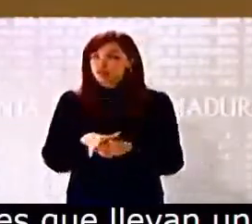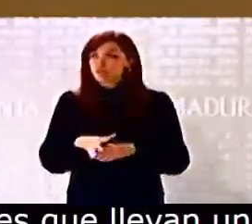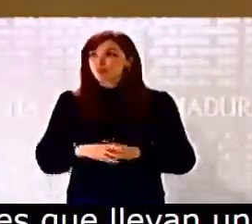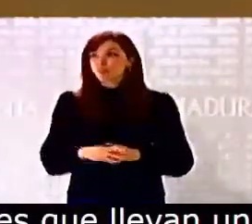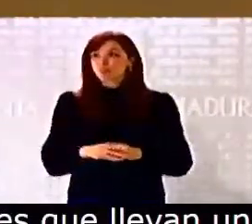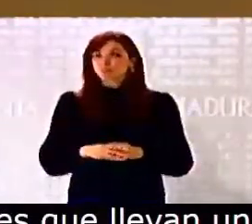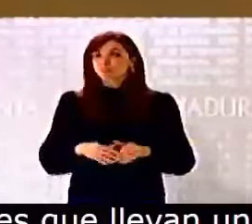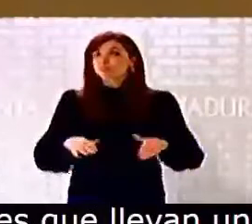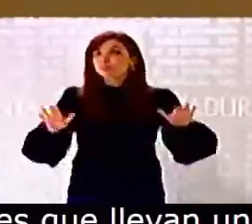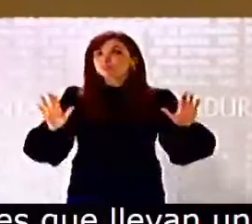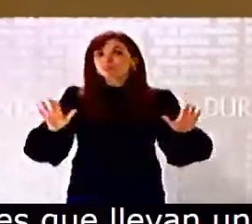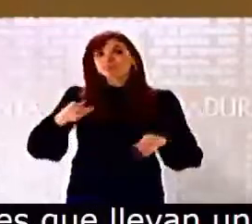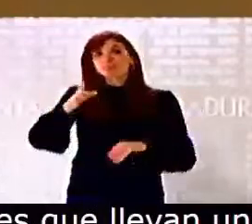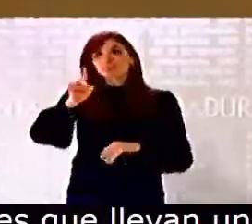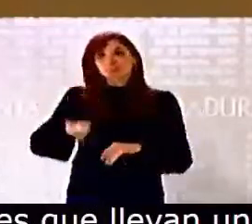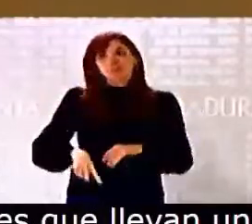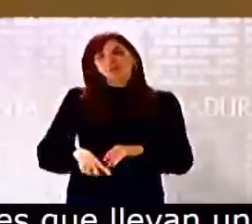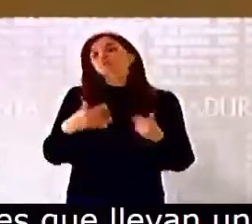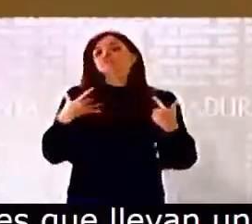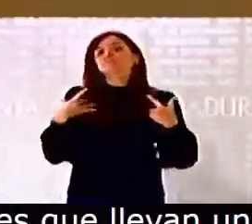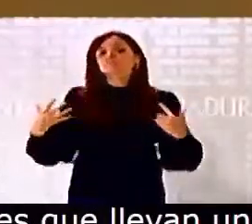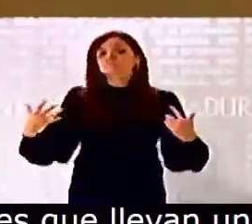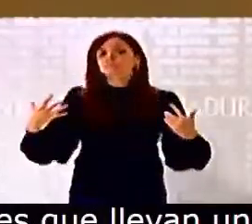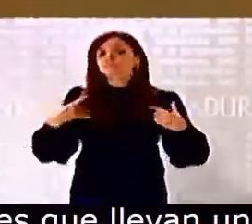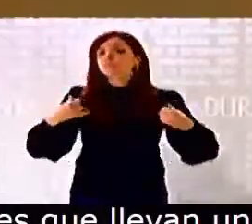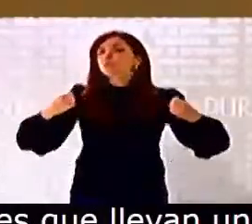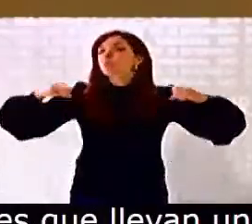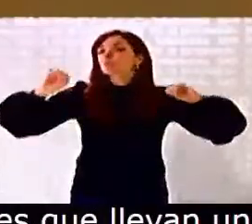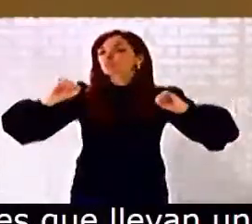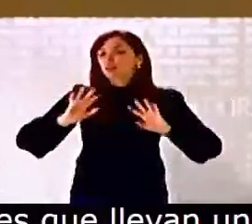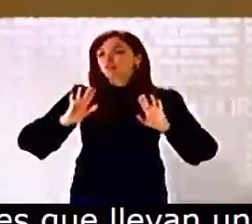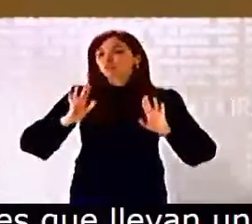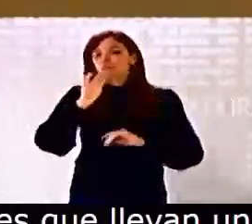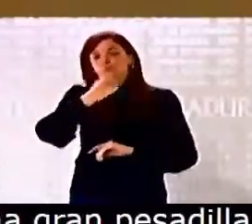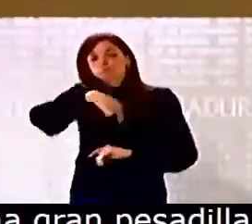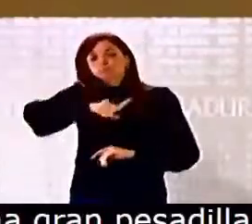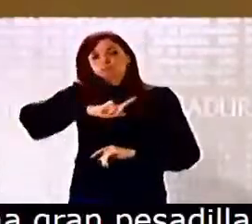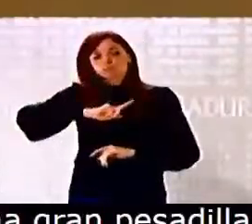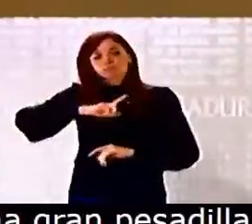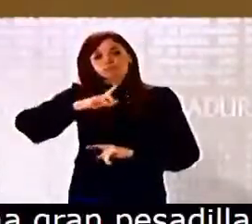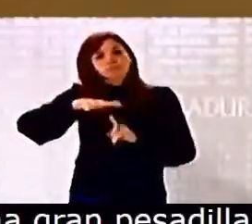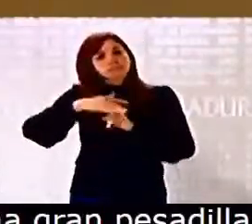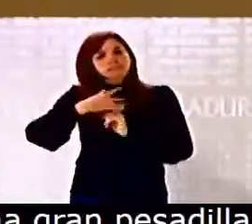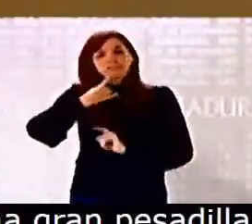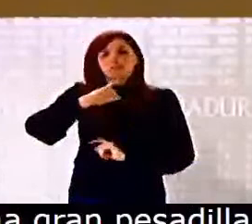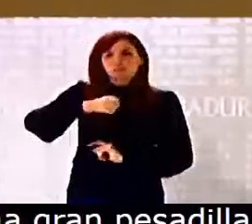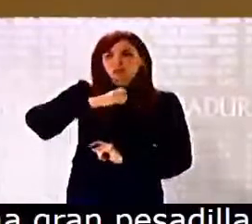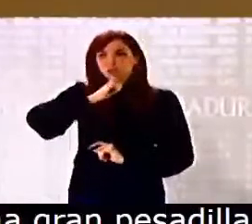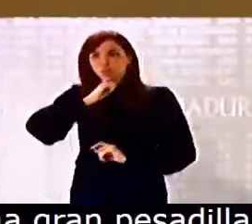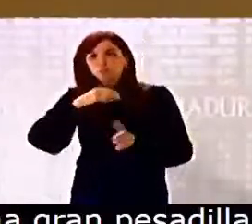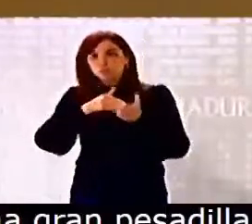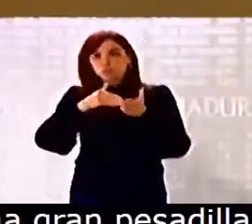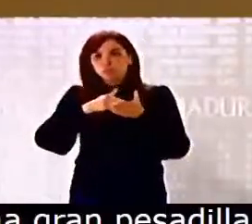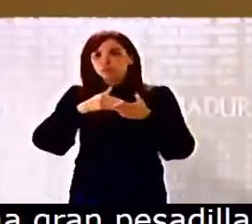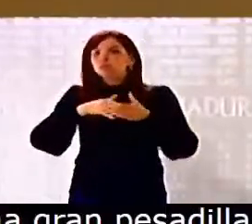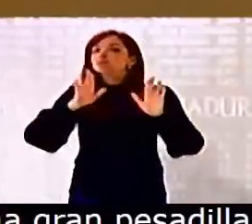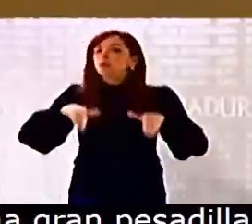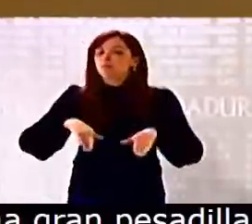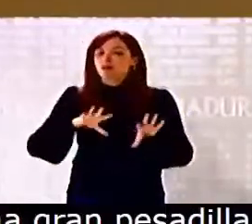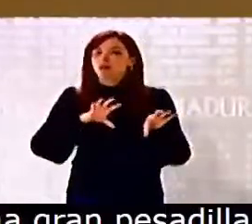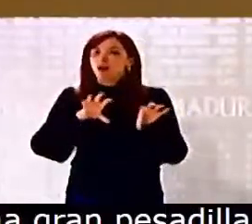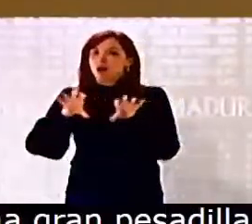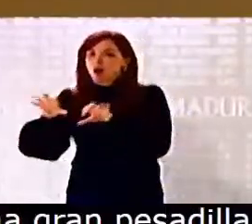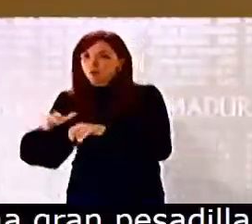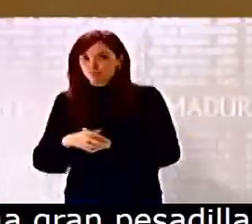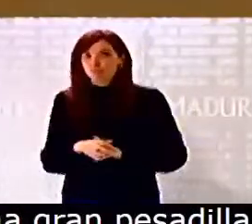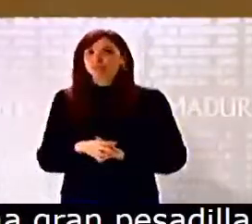que también, a pesar de todo el sufrimiento y de todos los momentos de enormes y grandes dificultades, también nos ha enseñado mucho. Y